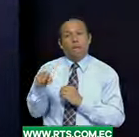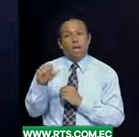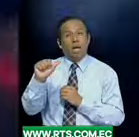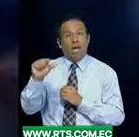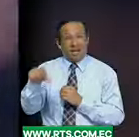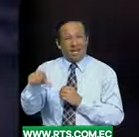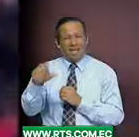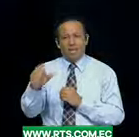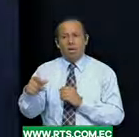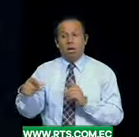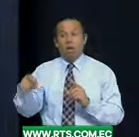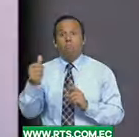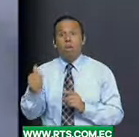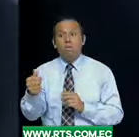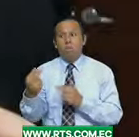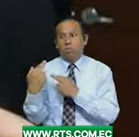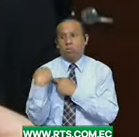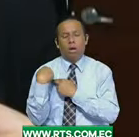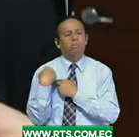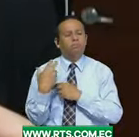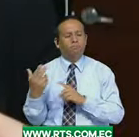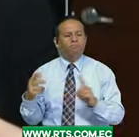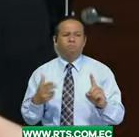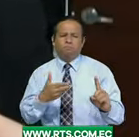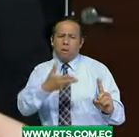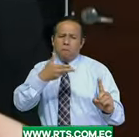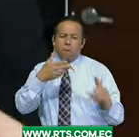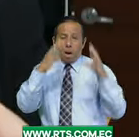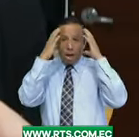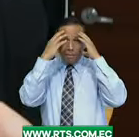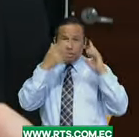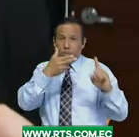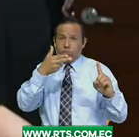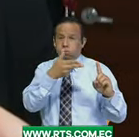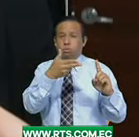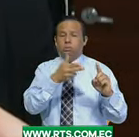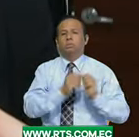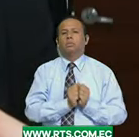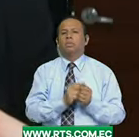disparó contra la cabeza de Villavicencio. Así es, lamentablemente este señor Angulo